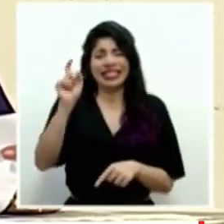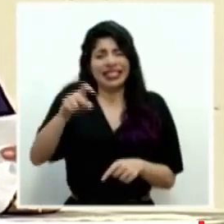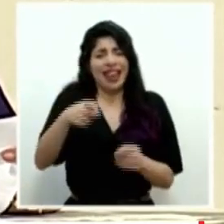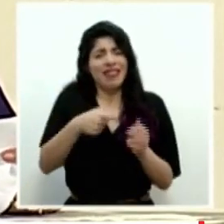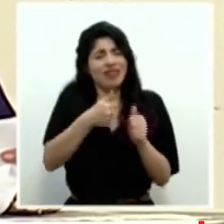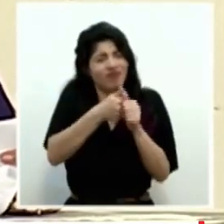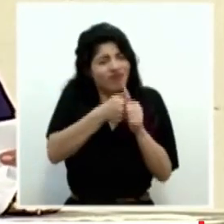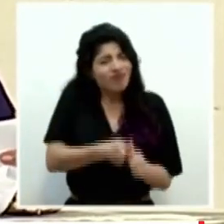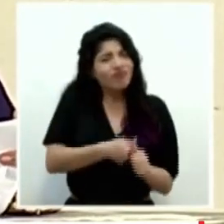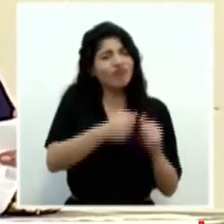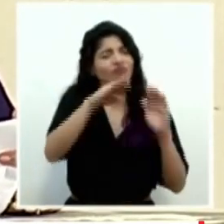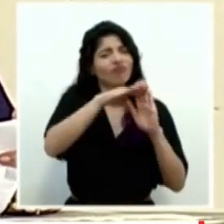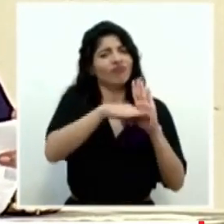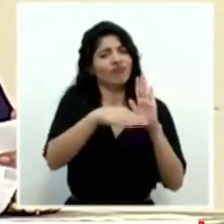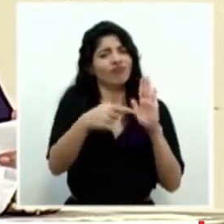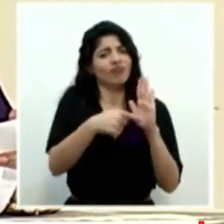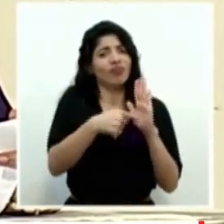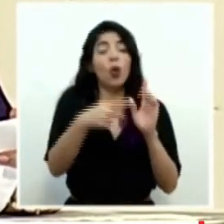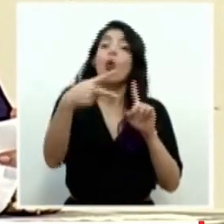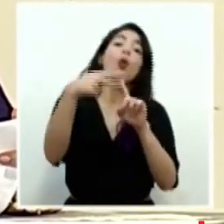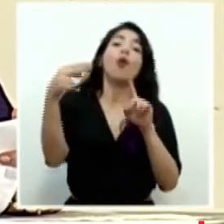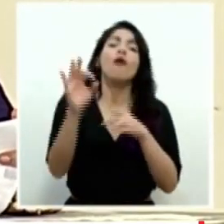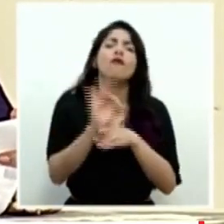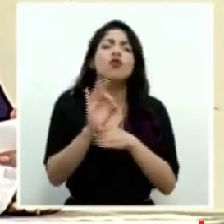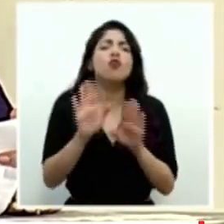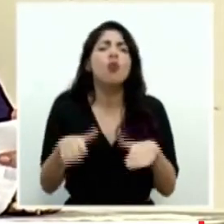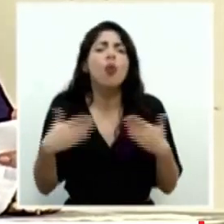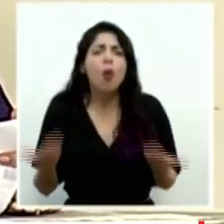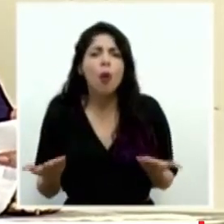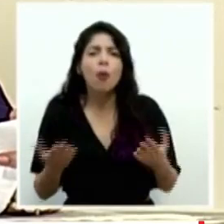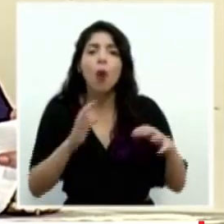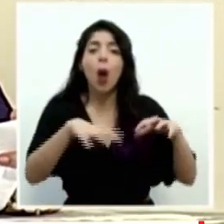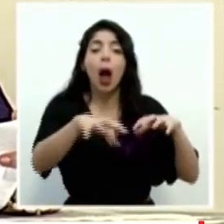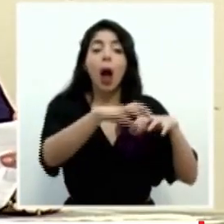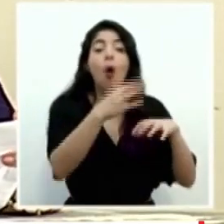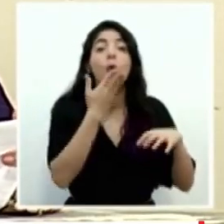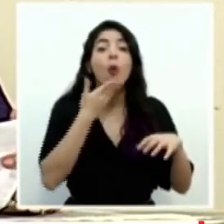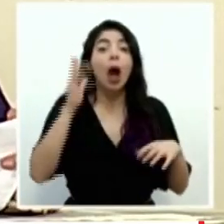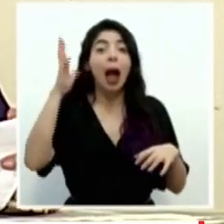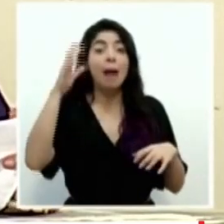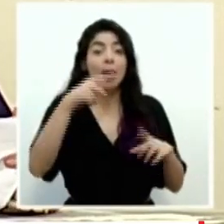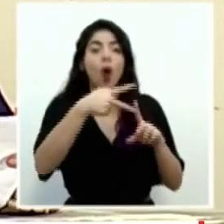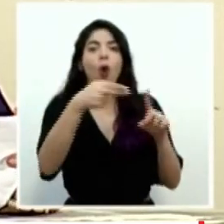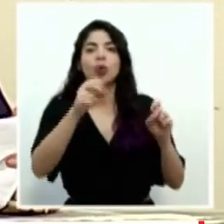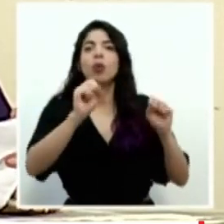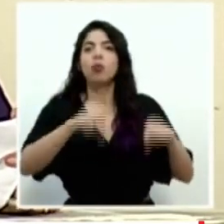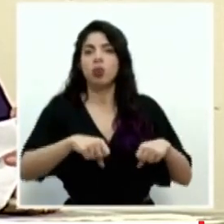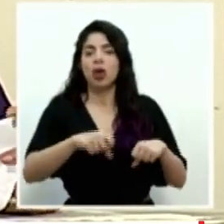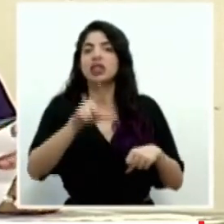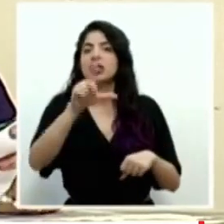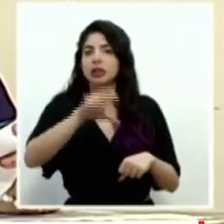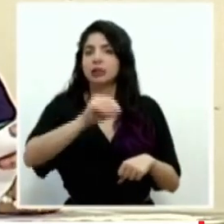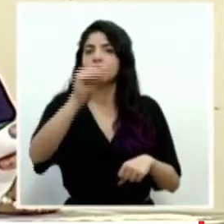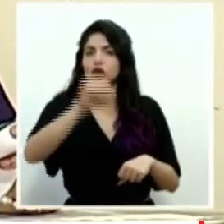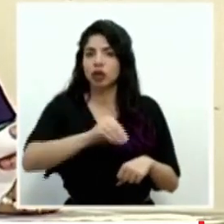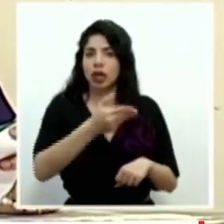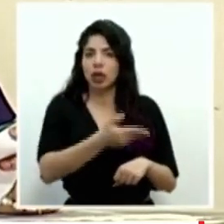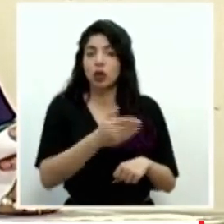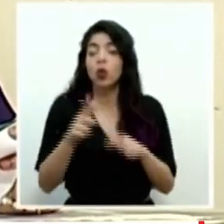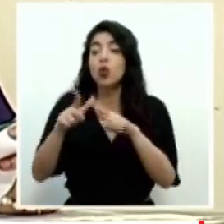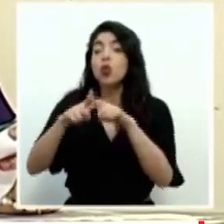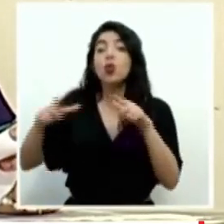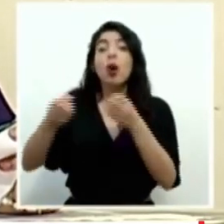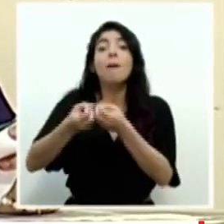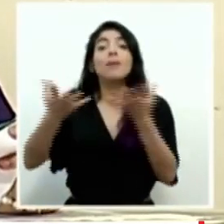cumplimiento de los protocolos. Los hoteles podrán funcionar en los cantones de alerta amarilla con un aforo del 100% y las